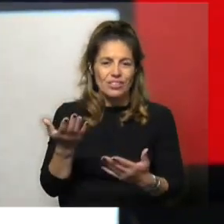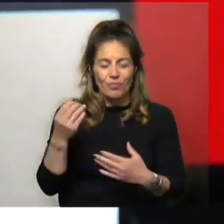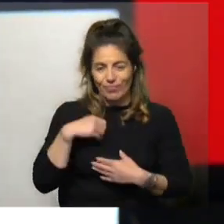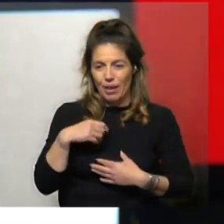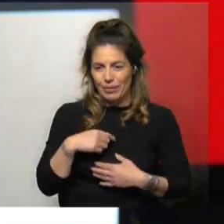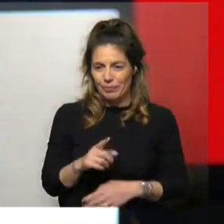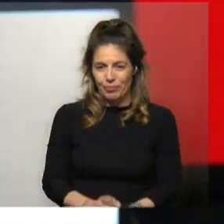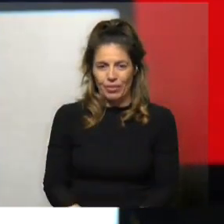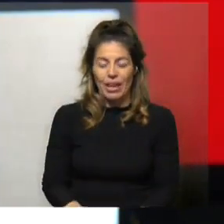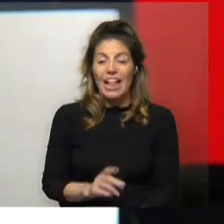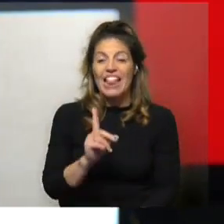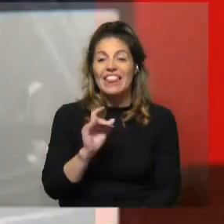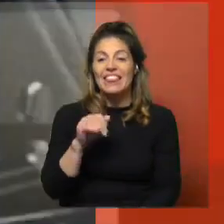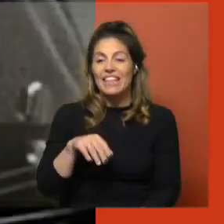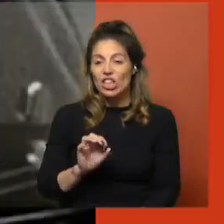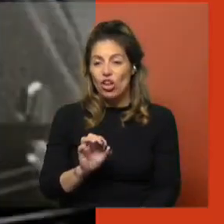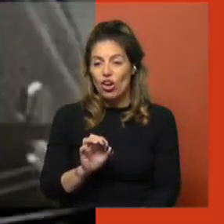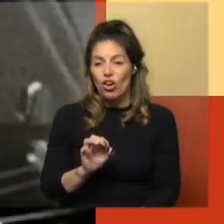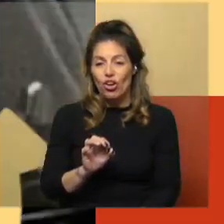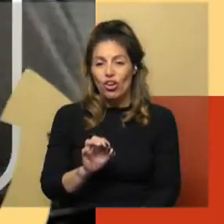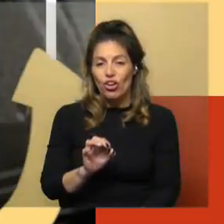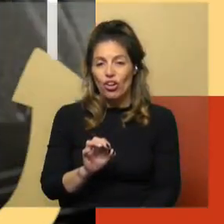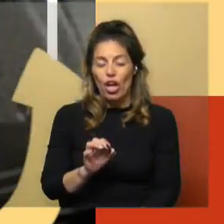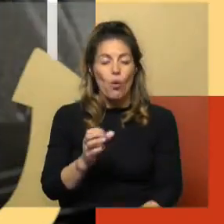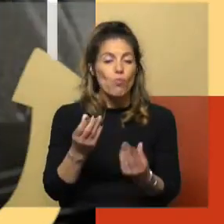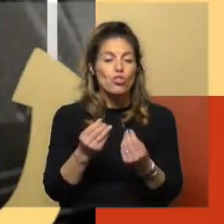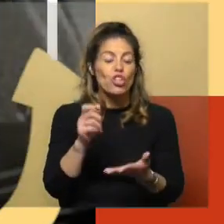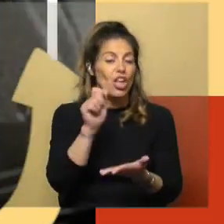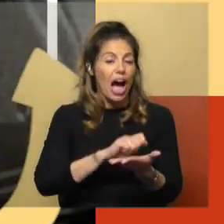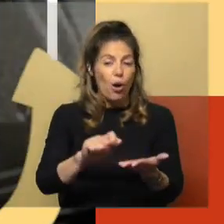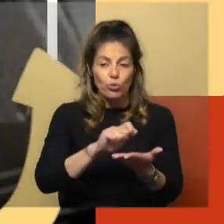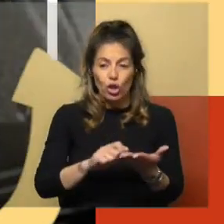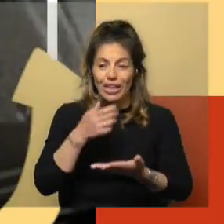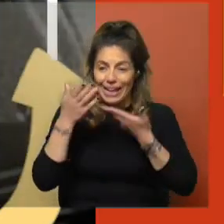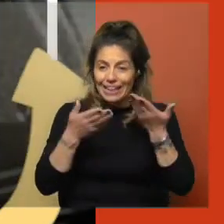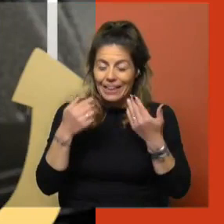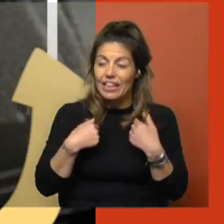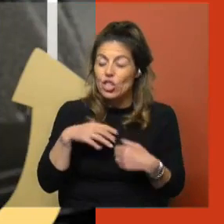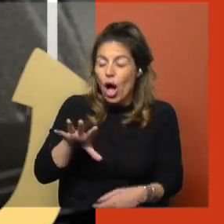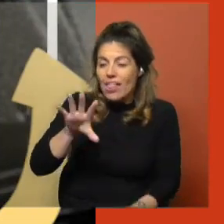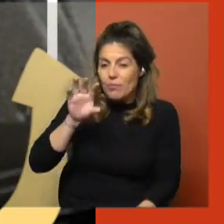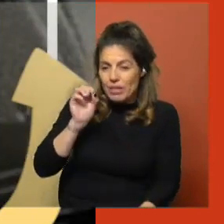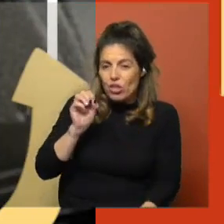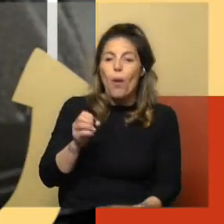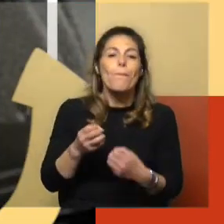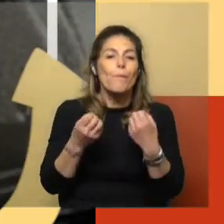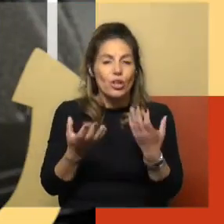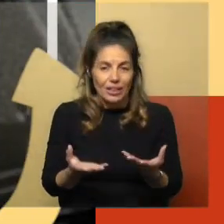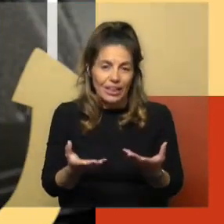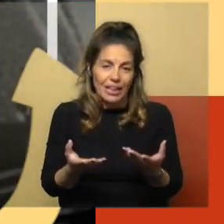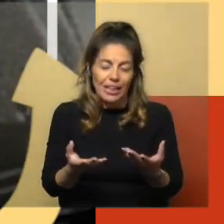ahí Dino está este entre muchos autores y y cantantes que admiro porque